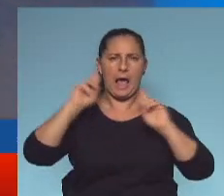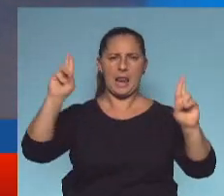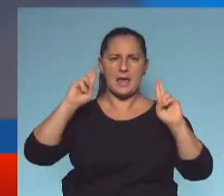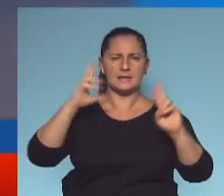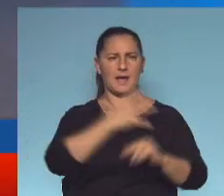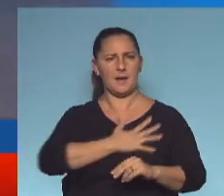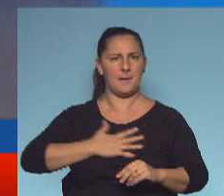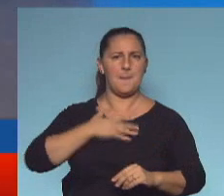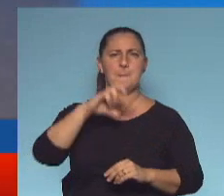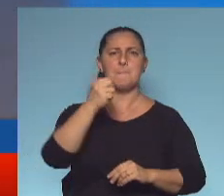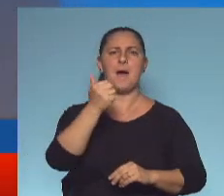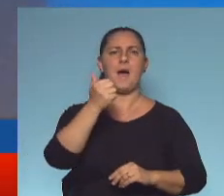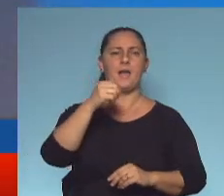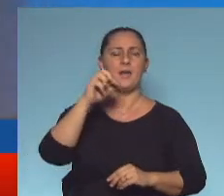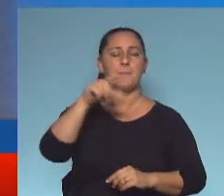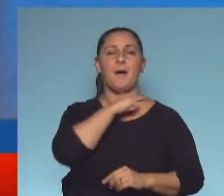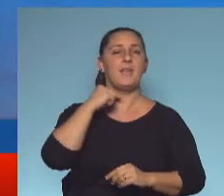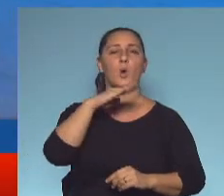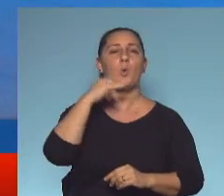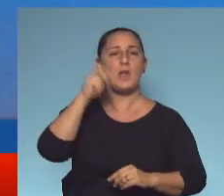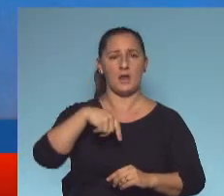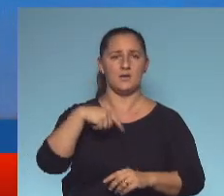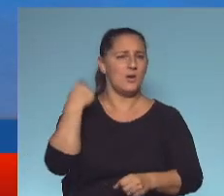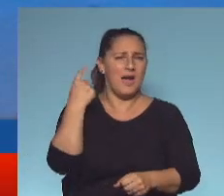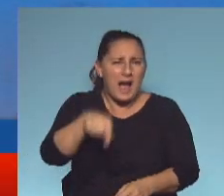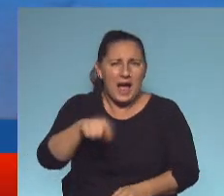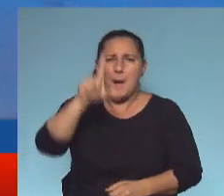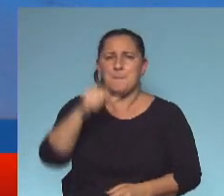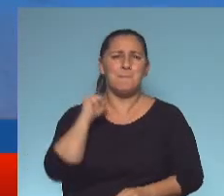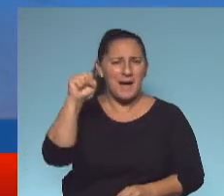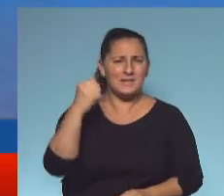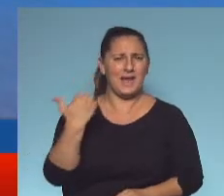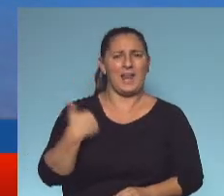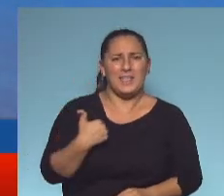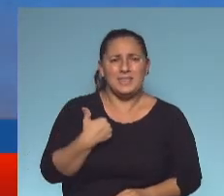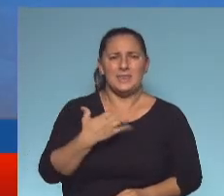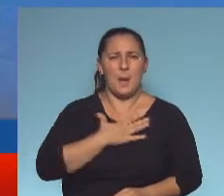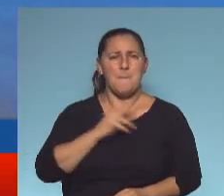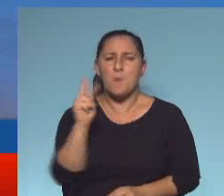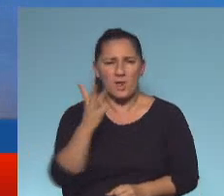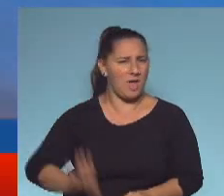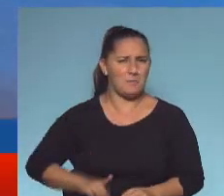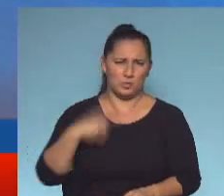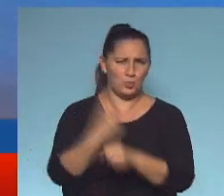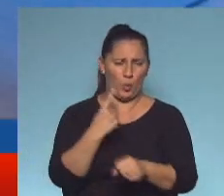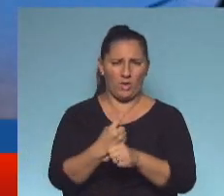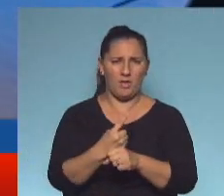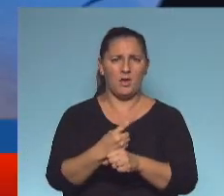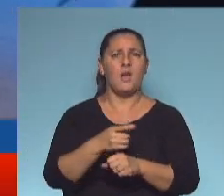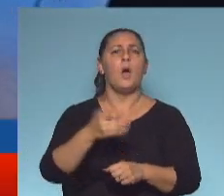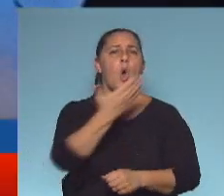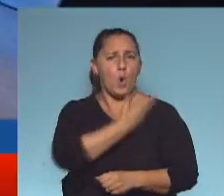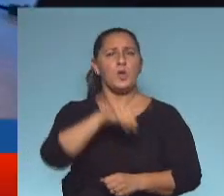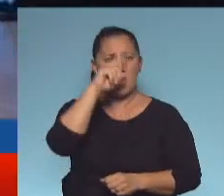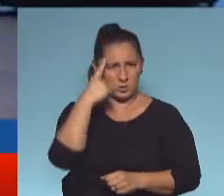canción del padre Julián Cini: no es posible morirse de hambre en la patria bendita del pan. Valoramos el esfuerzo que el Gobierno